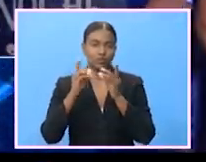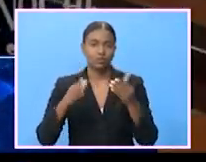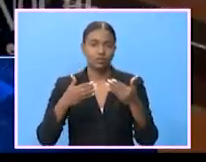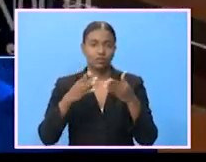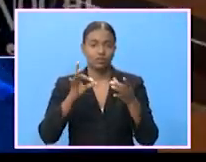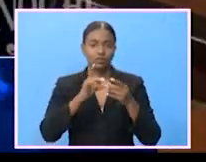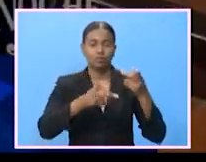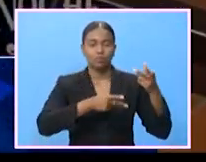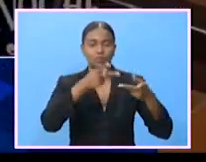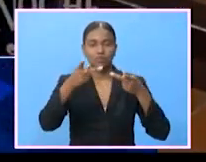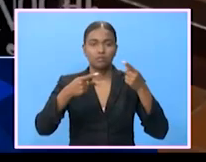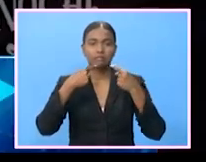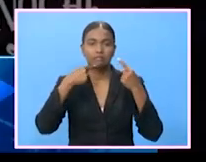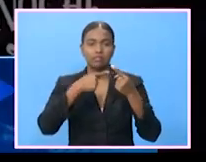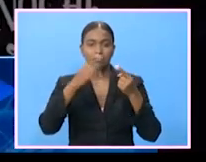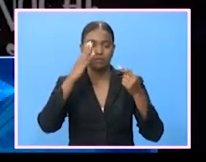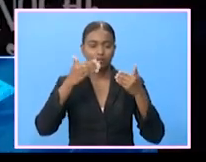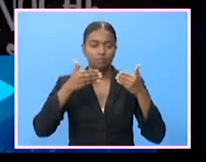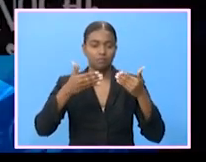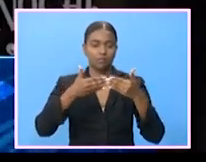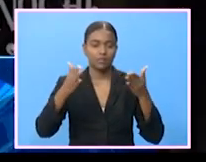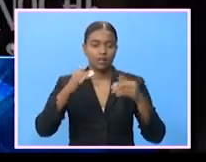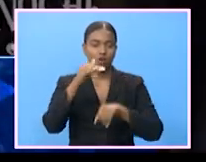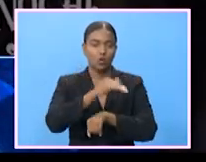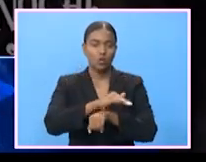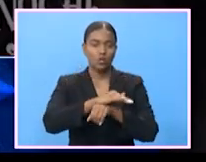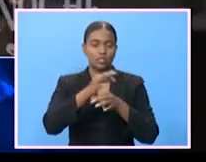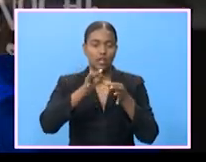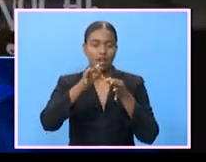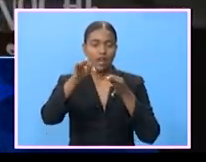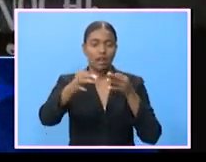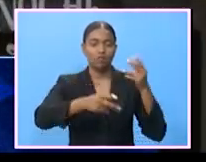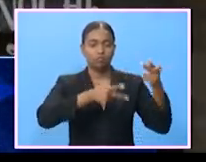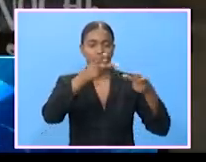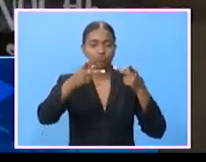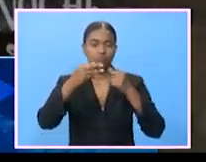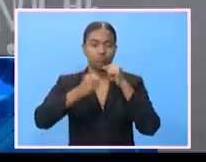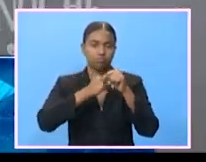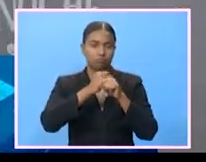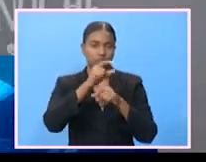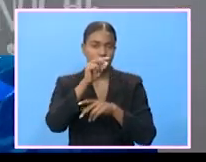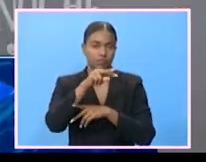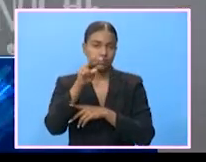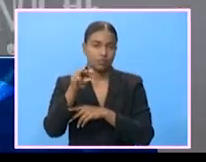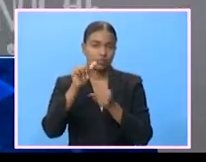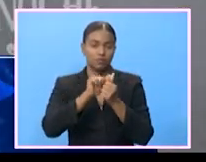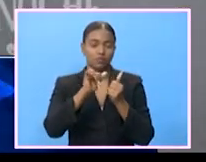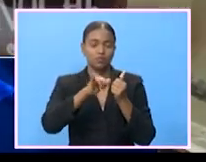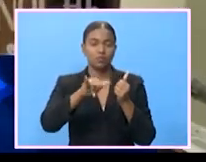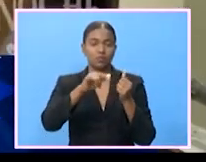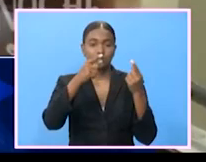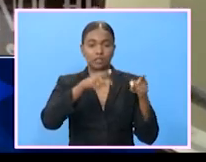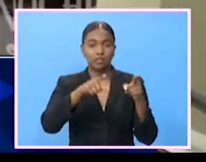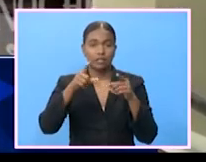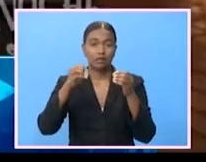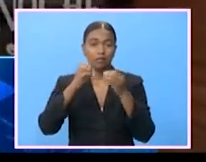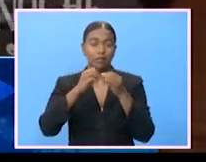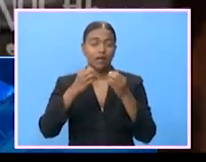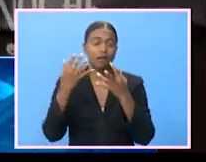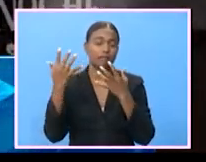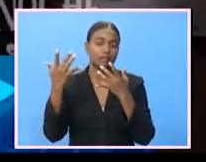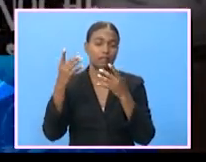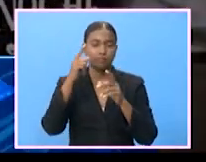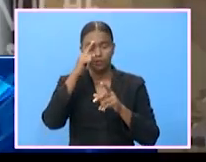de Museos anunciaron la celebración de la Noche Larga de los Museos 2022, uno de los eventos más esperados por